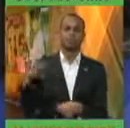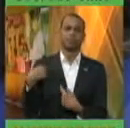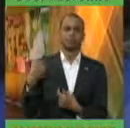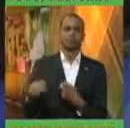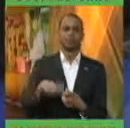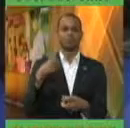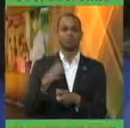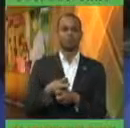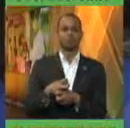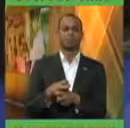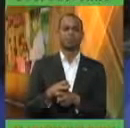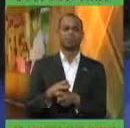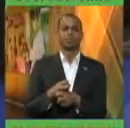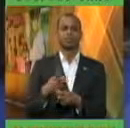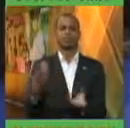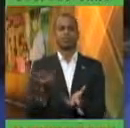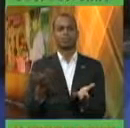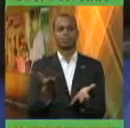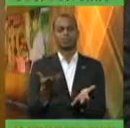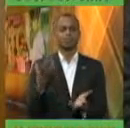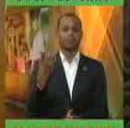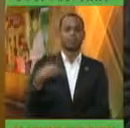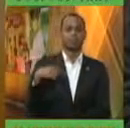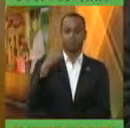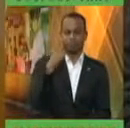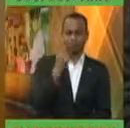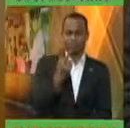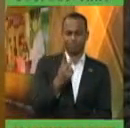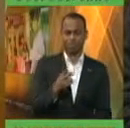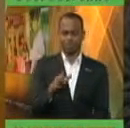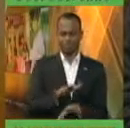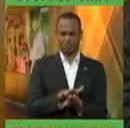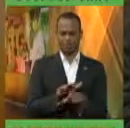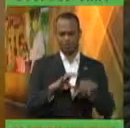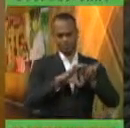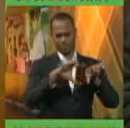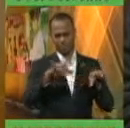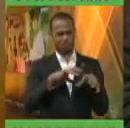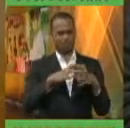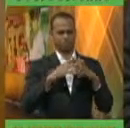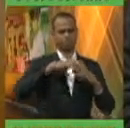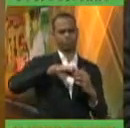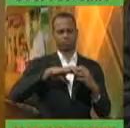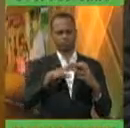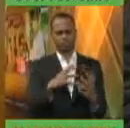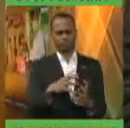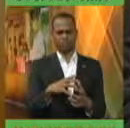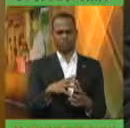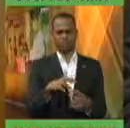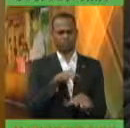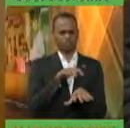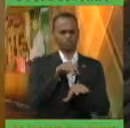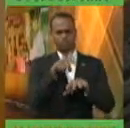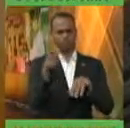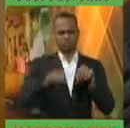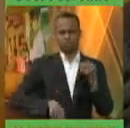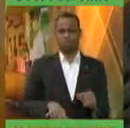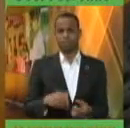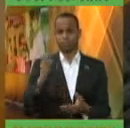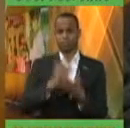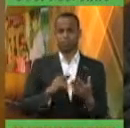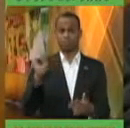síndicos que cada vez que yo veo una acera destruida incluso en lugares donde